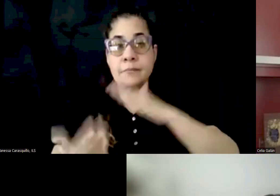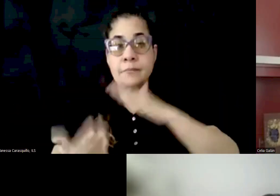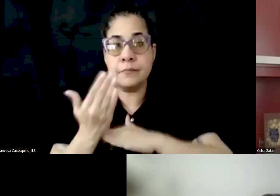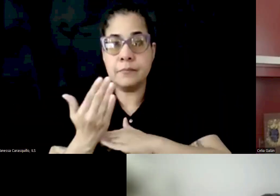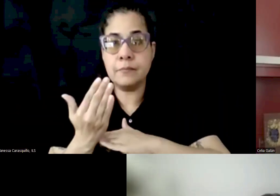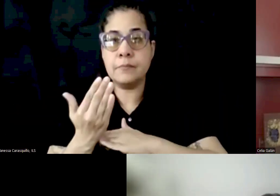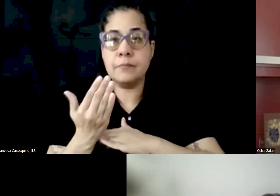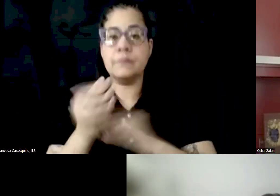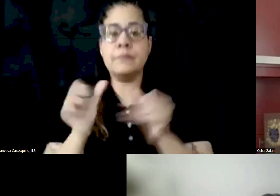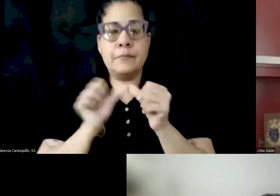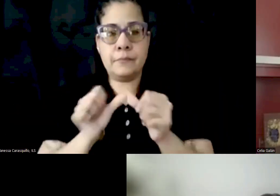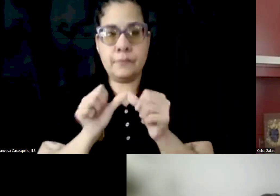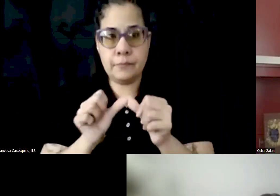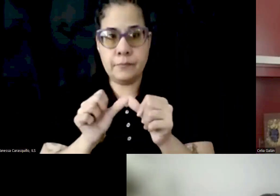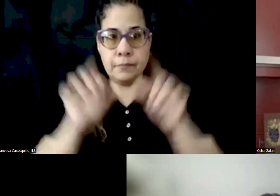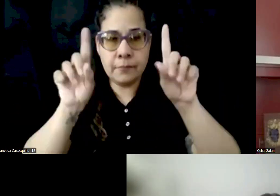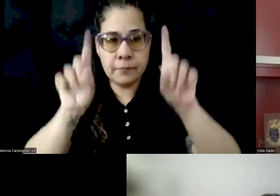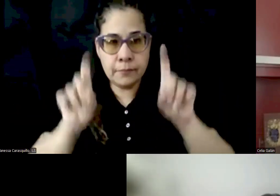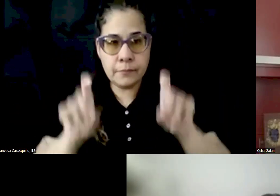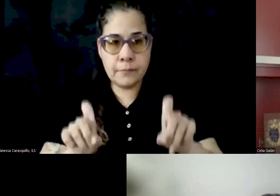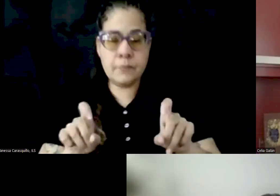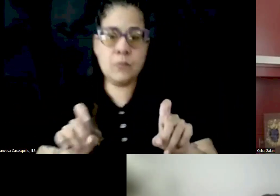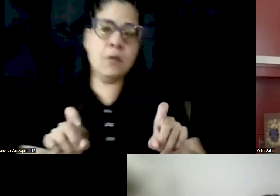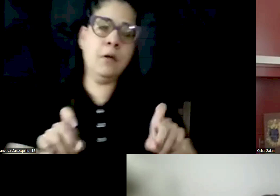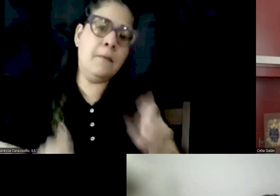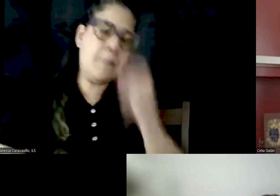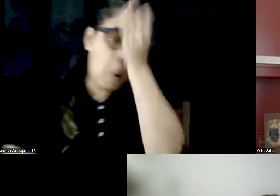las preguntas que están en la sección de preguntas y respuestas.